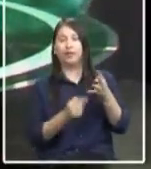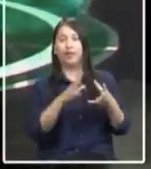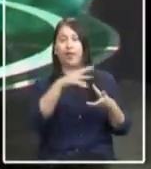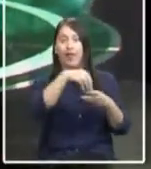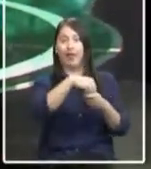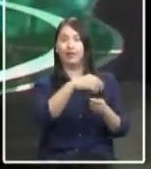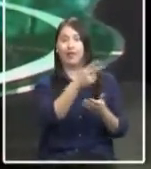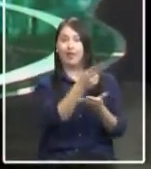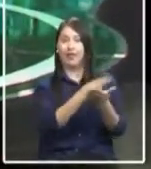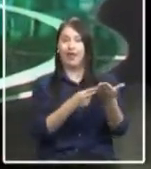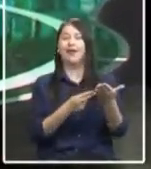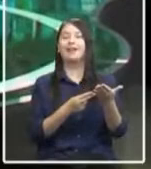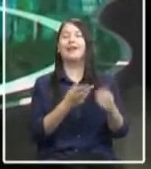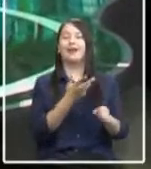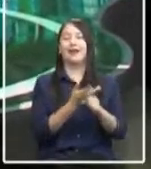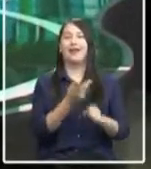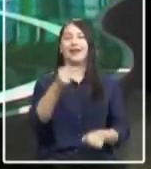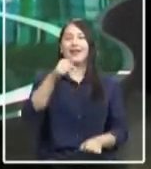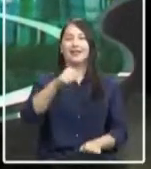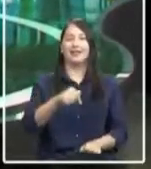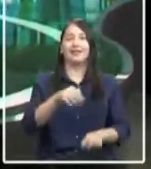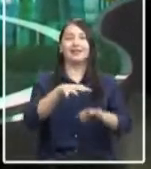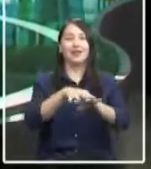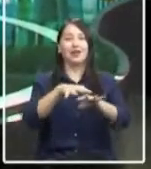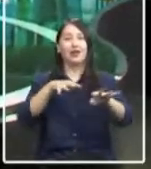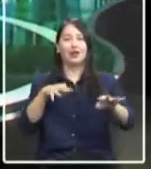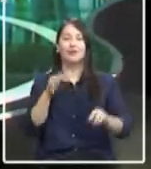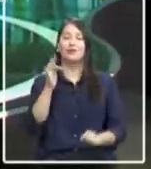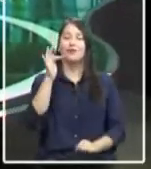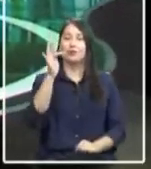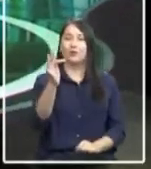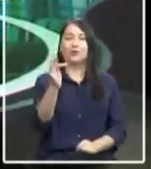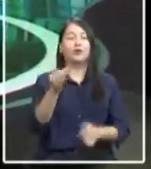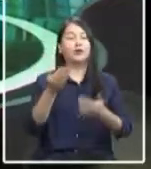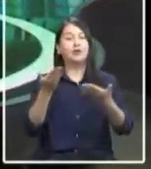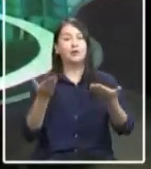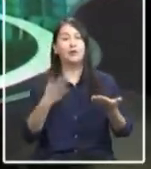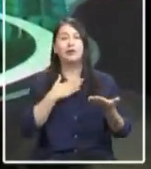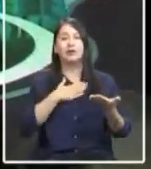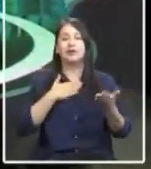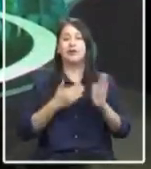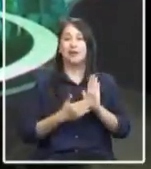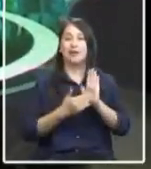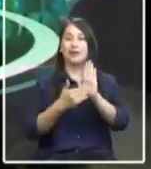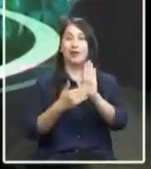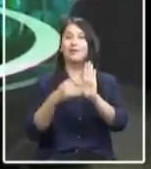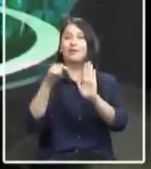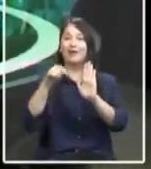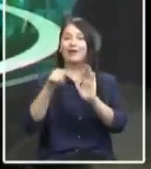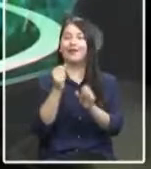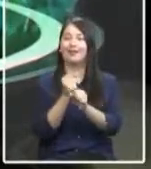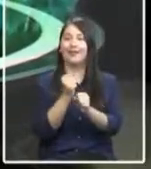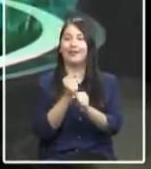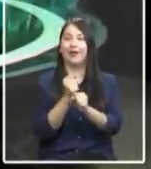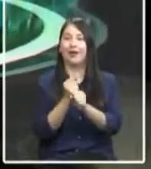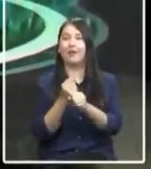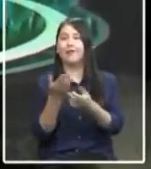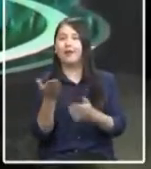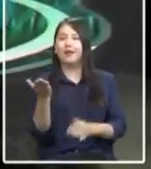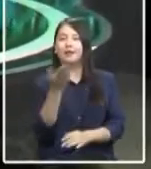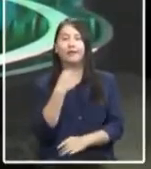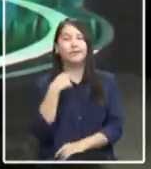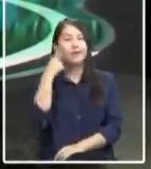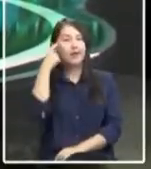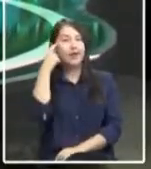presentes en esta edición de Congreso Futuro, y por eso queremos mostrarle este tipo de trabajos para que se hagan una idea del material que va a